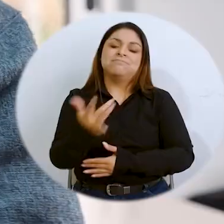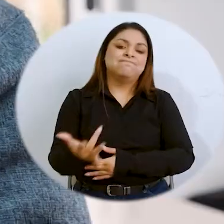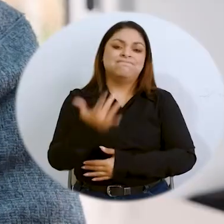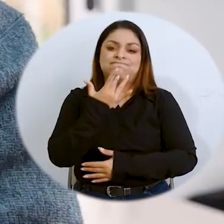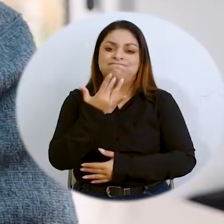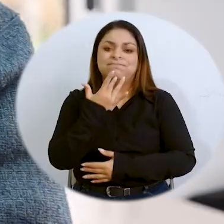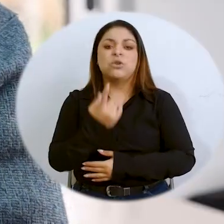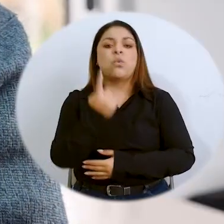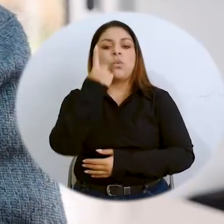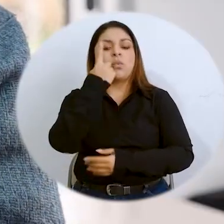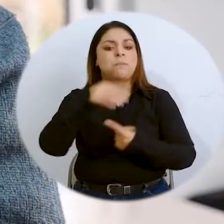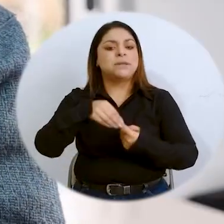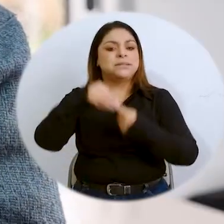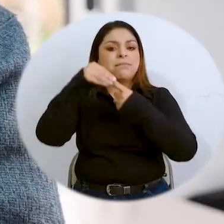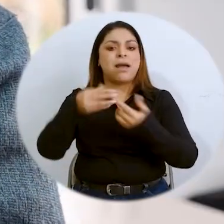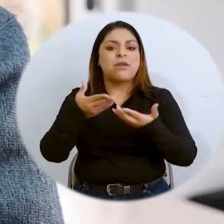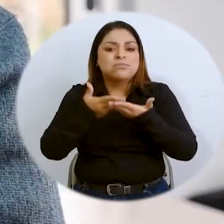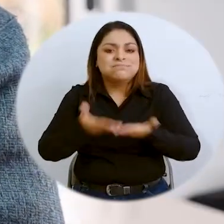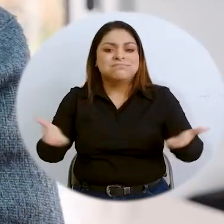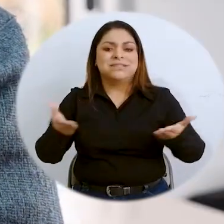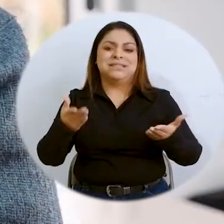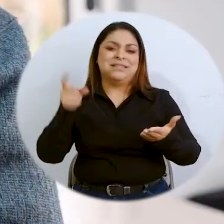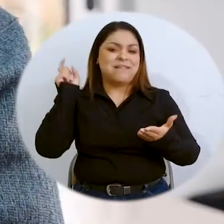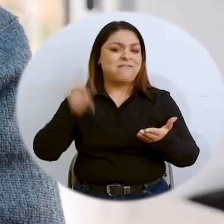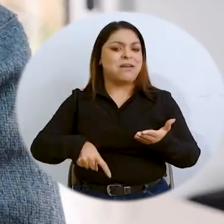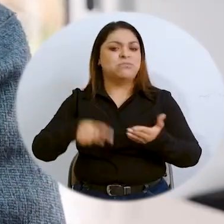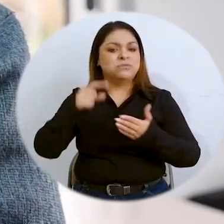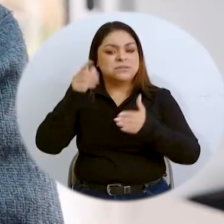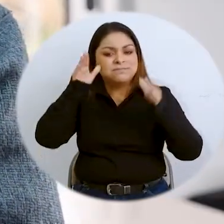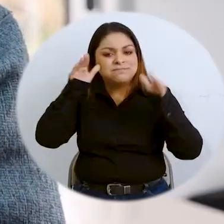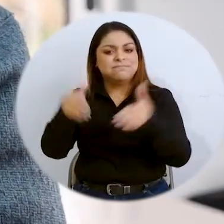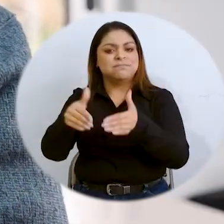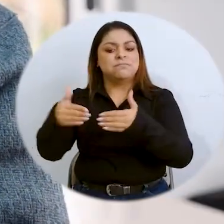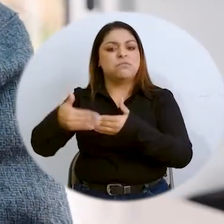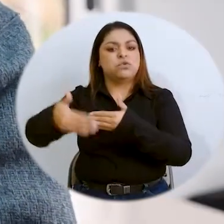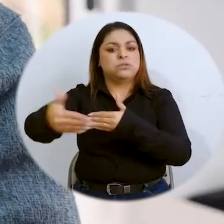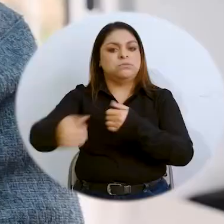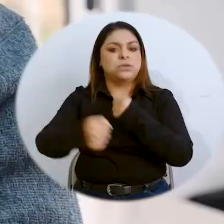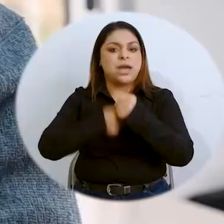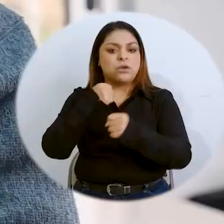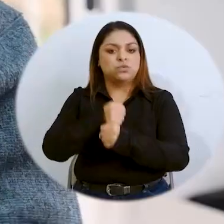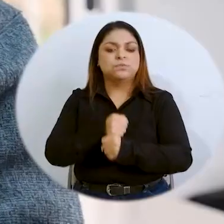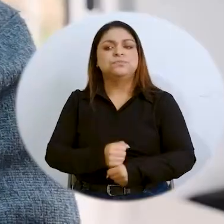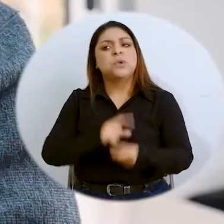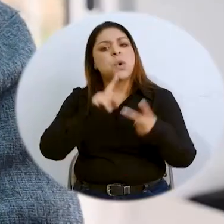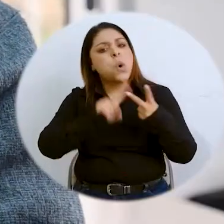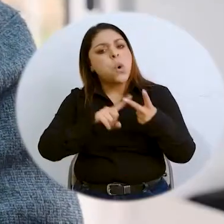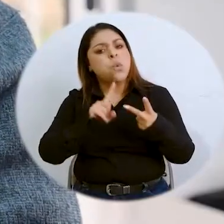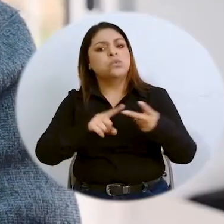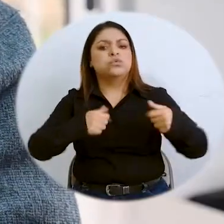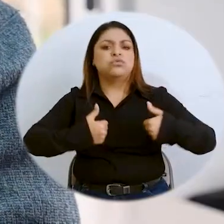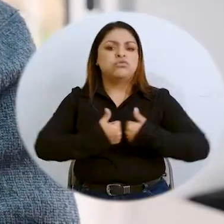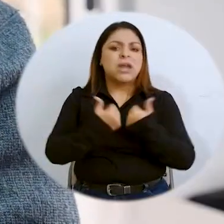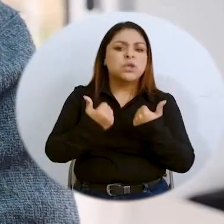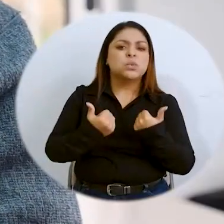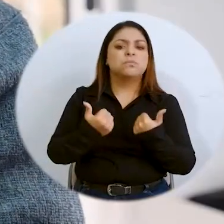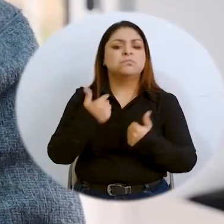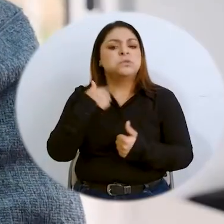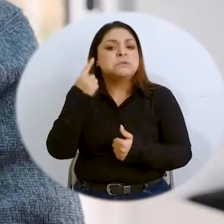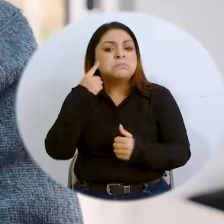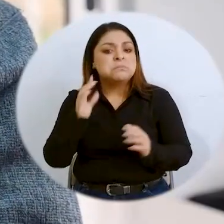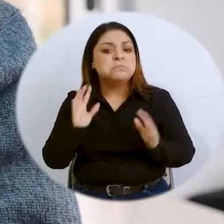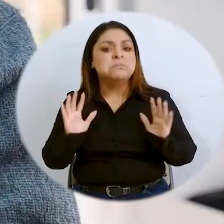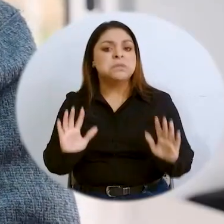gusto, uno de los principales elementos que nos aguardan para los próximos años. El otro reto, me